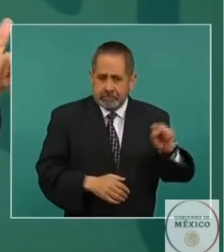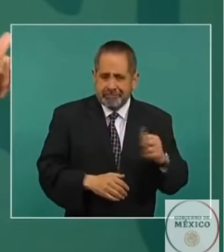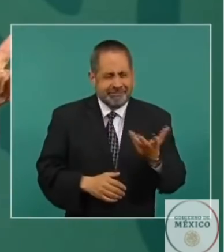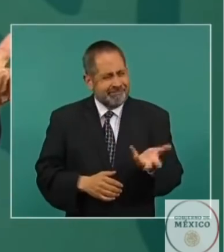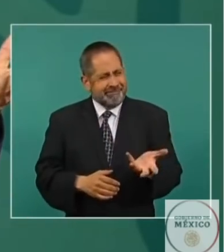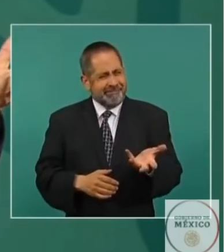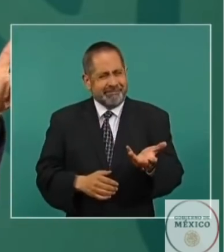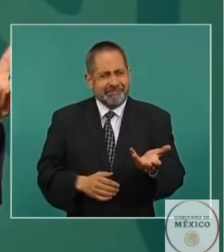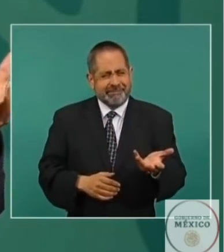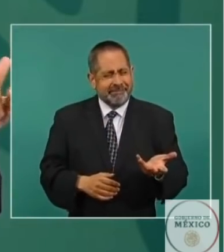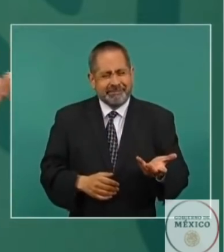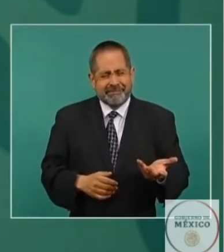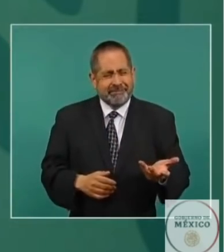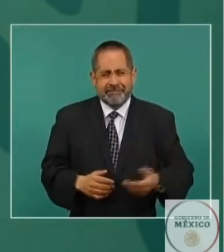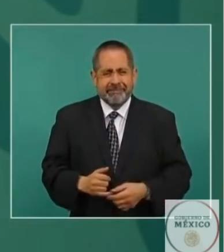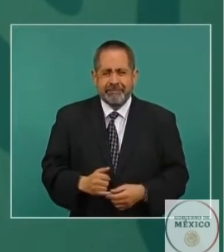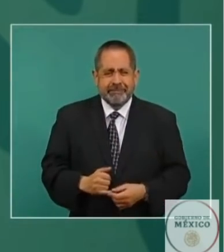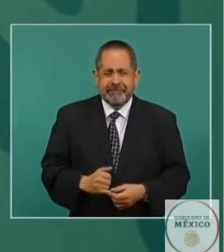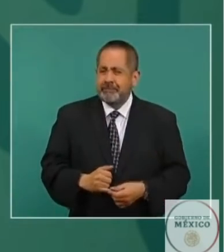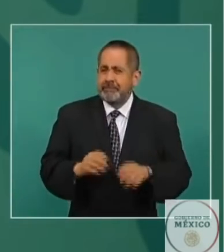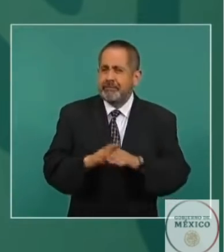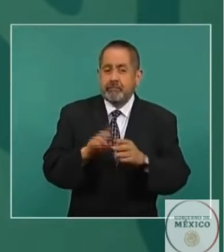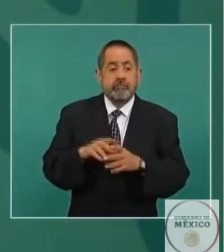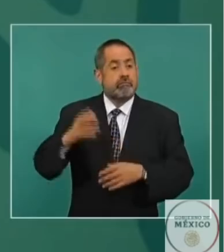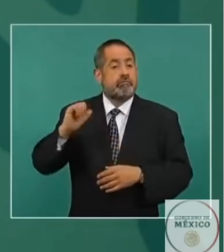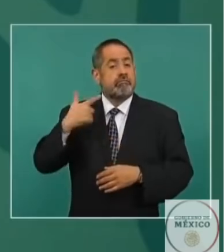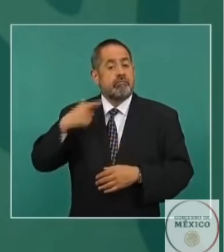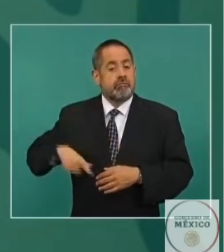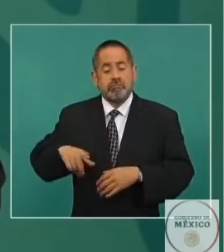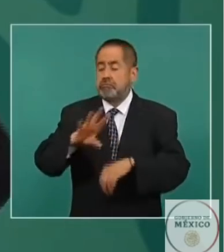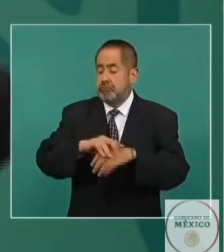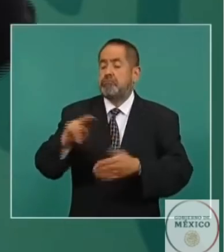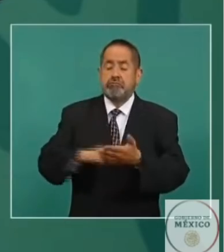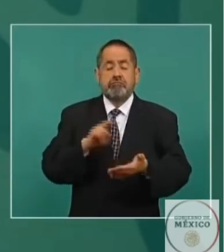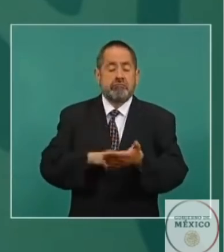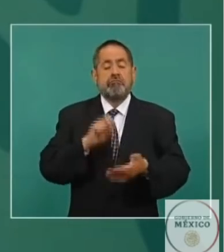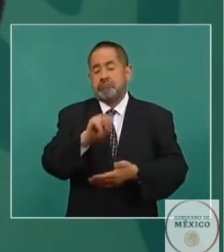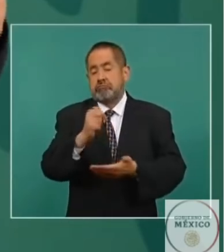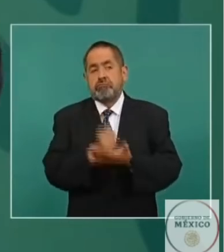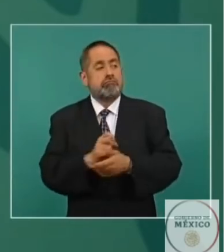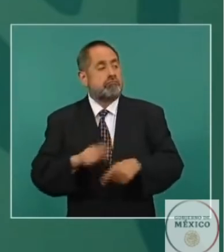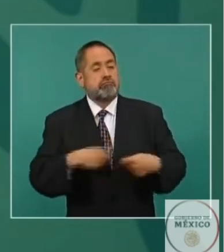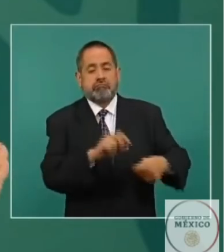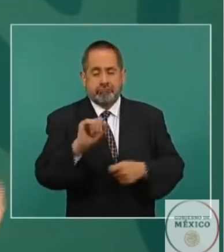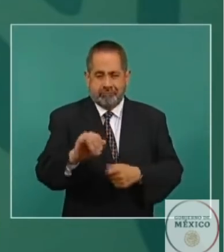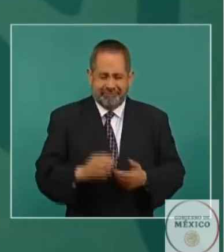Amigos y amigas, me despido de esta información. Ya sabes, si te gustó, suscríbete a este canal y nos vemos en el próximo video.